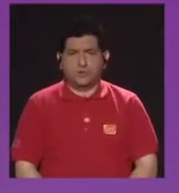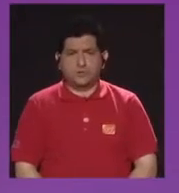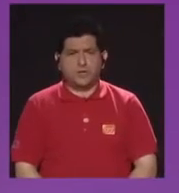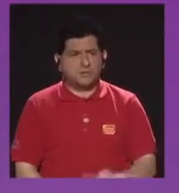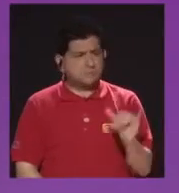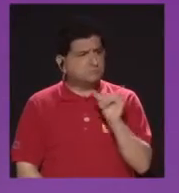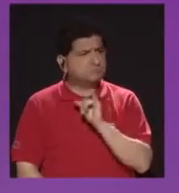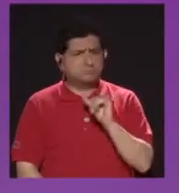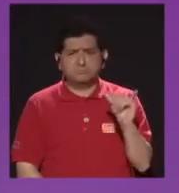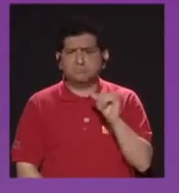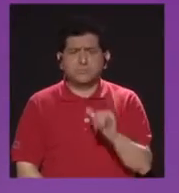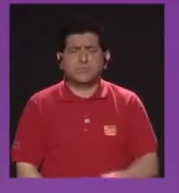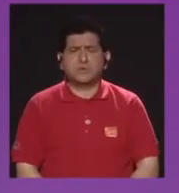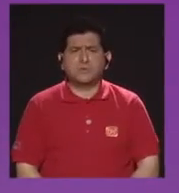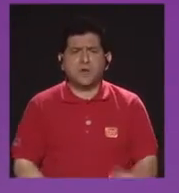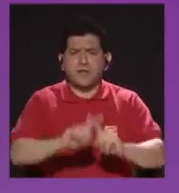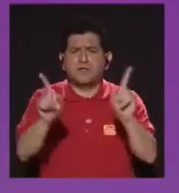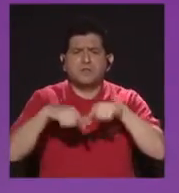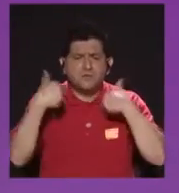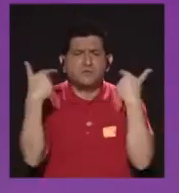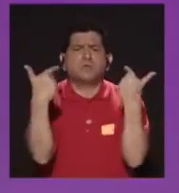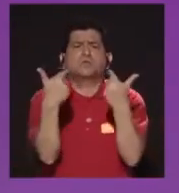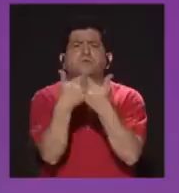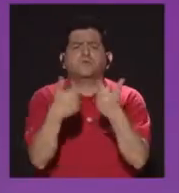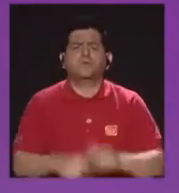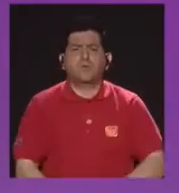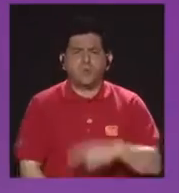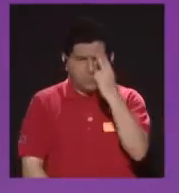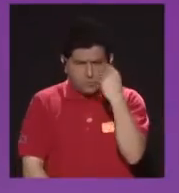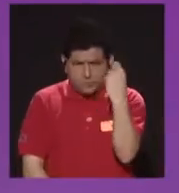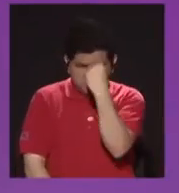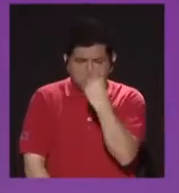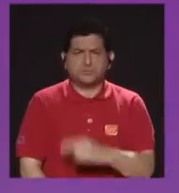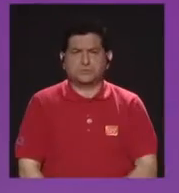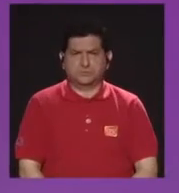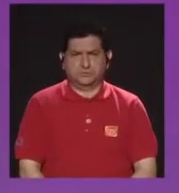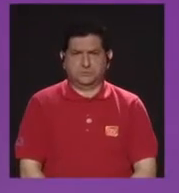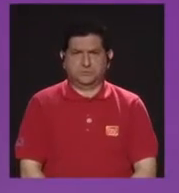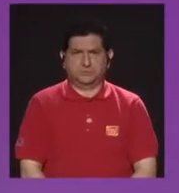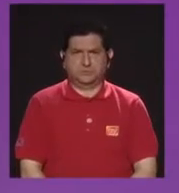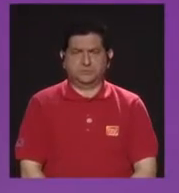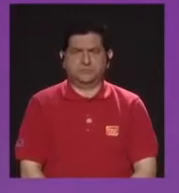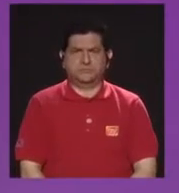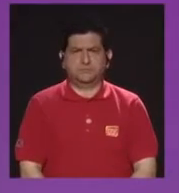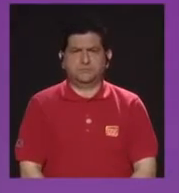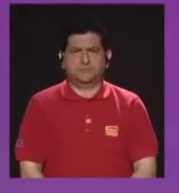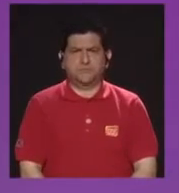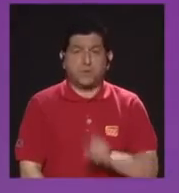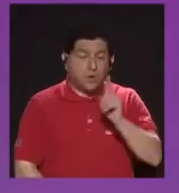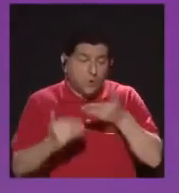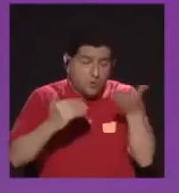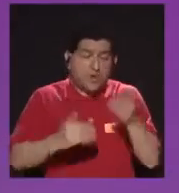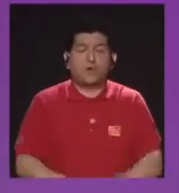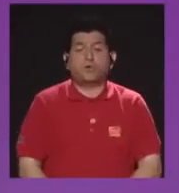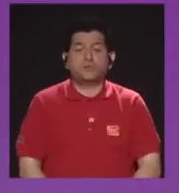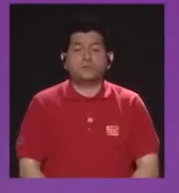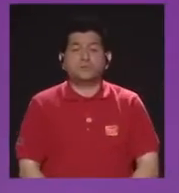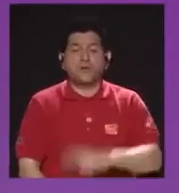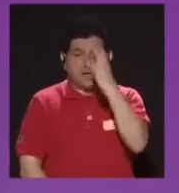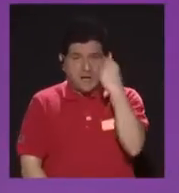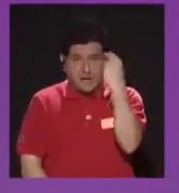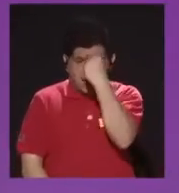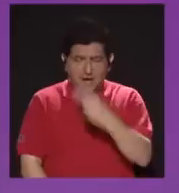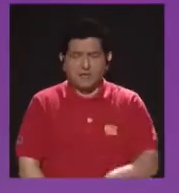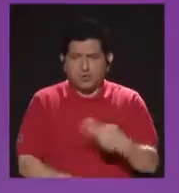también denominaciones católicas porque algunas cosas son los católicos romanas y otros son